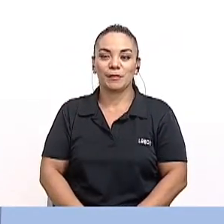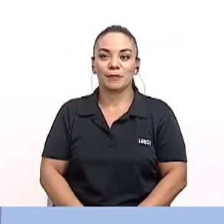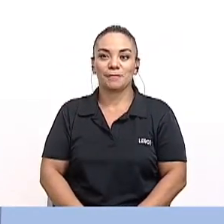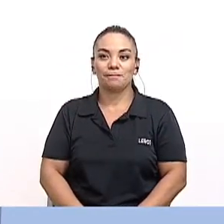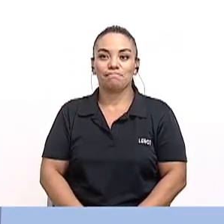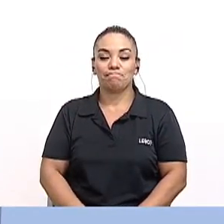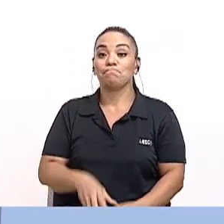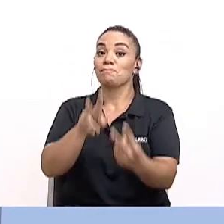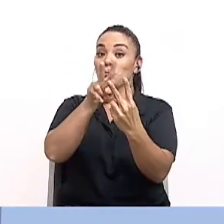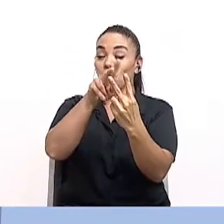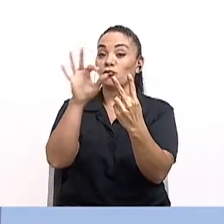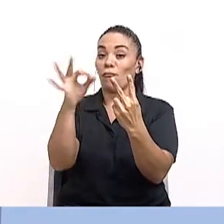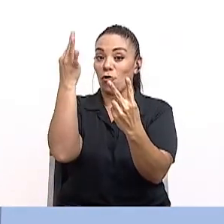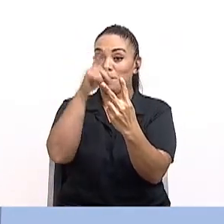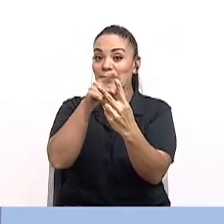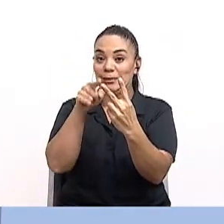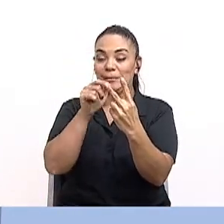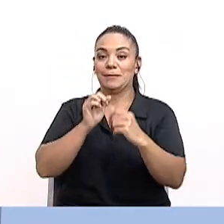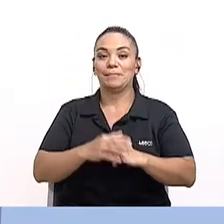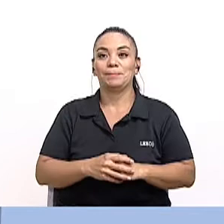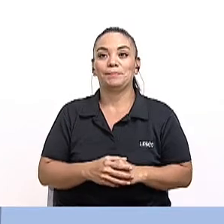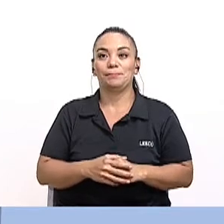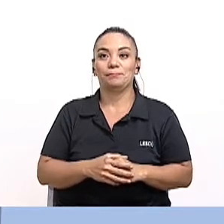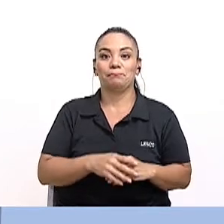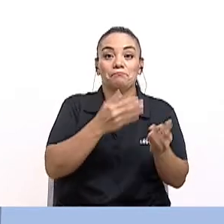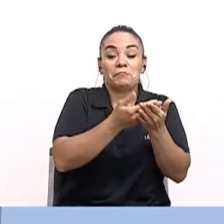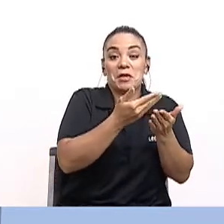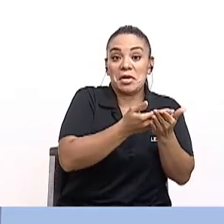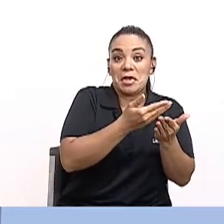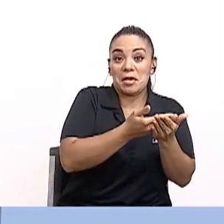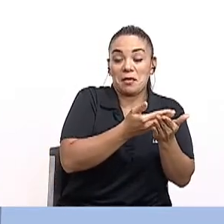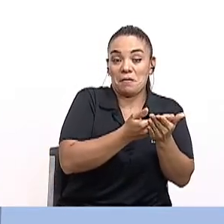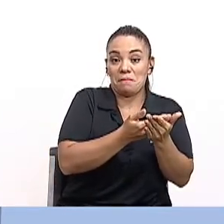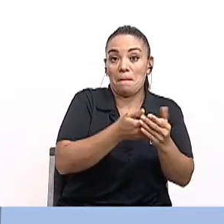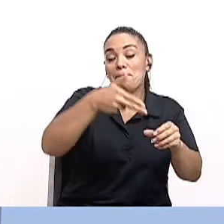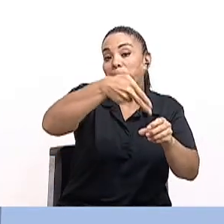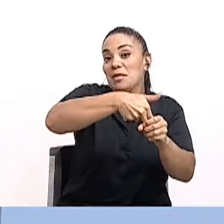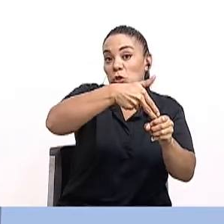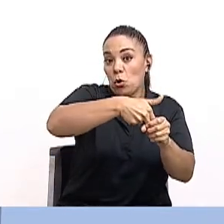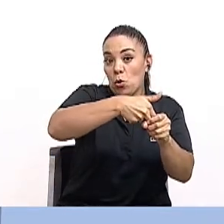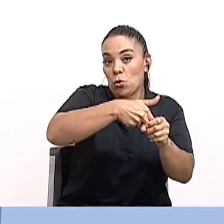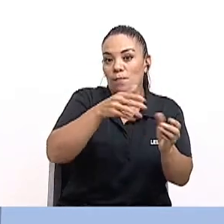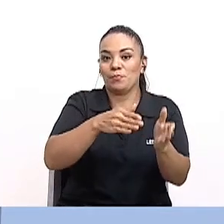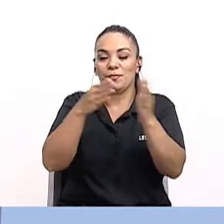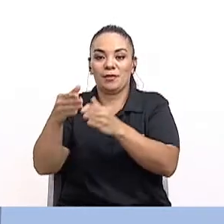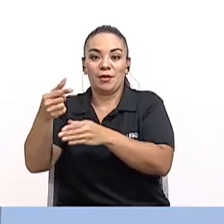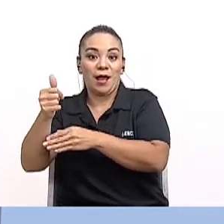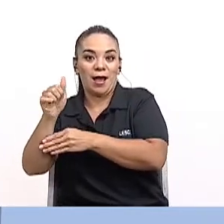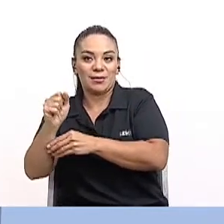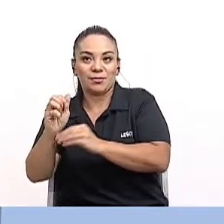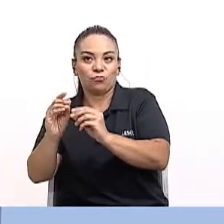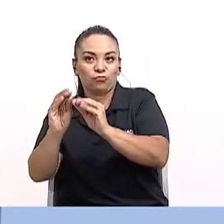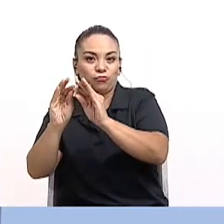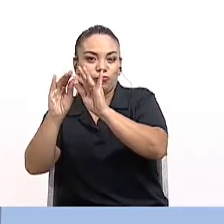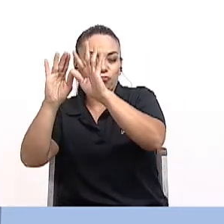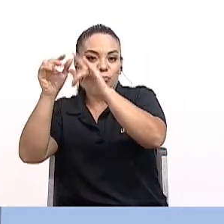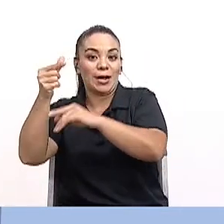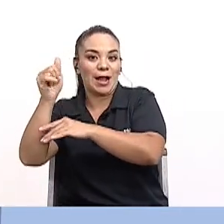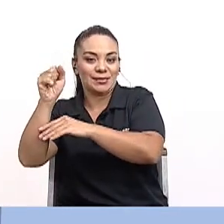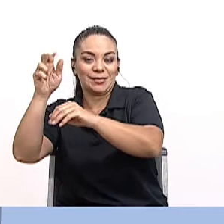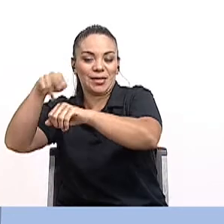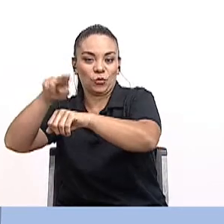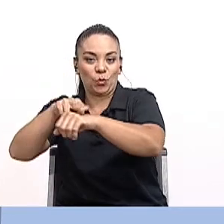Se presentan en dos formas: líquida, a la que llamamos petróleo, y gaseosa, a la que llamamos gas